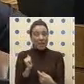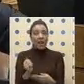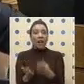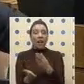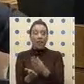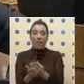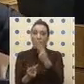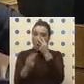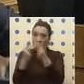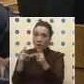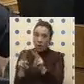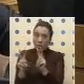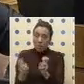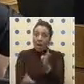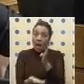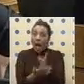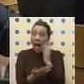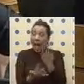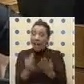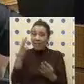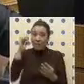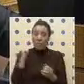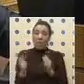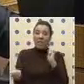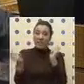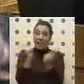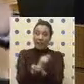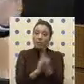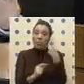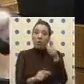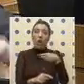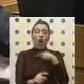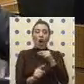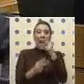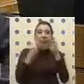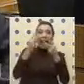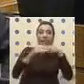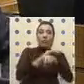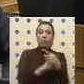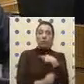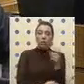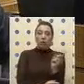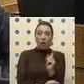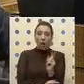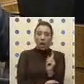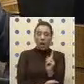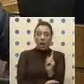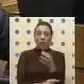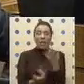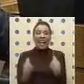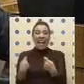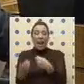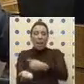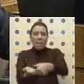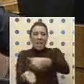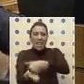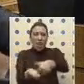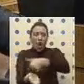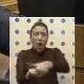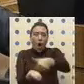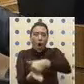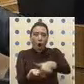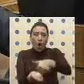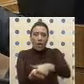momento abordar. Tenemos hoy día la fuerza para hacer transformaciones, pero nadie quiere tocarlo. Nadie quiere decir que se gastan millones y millones